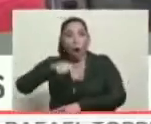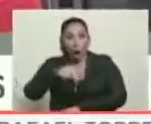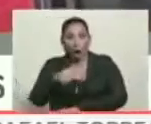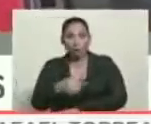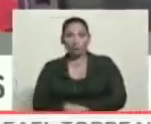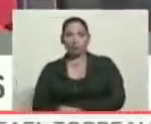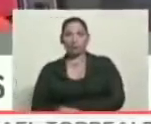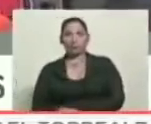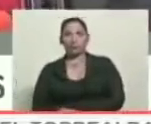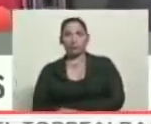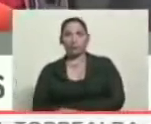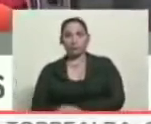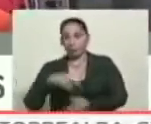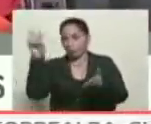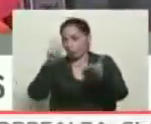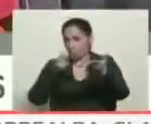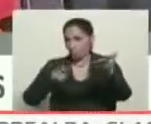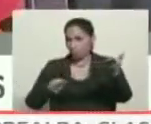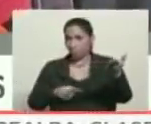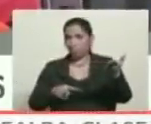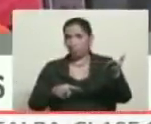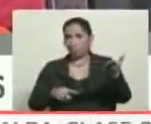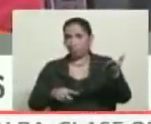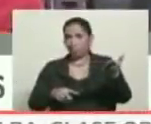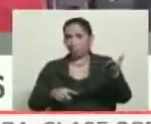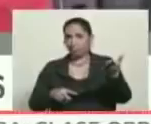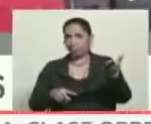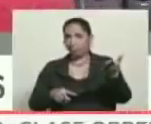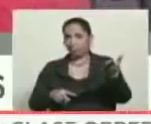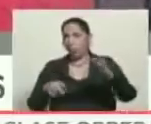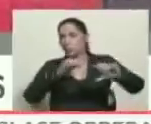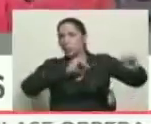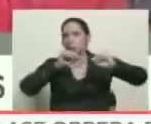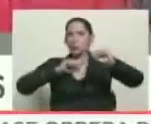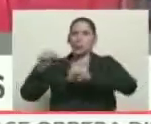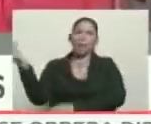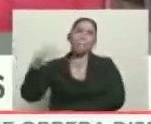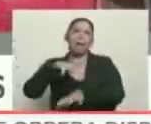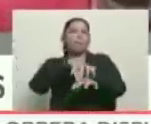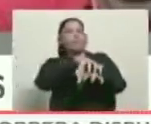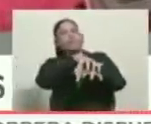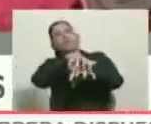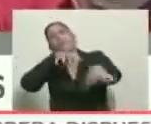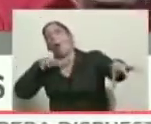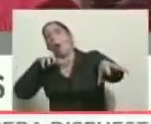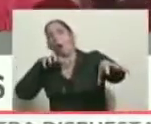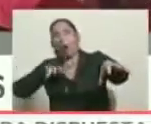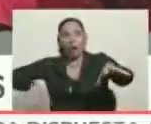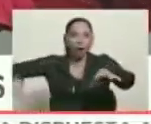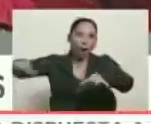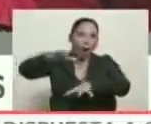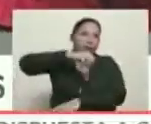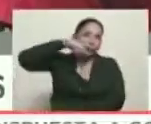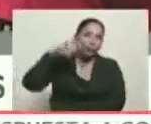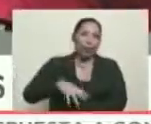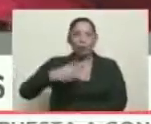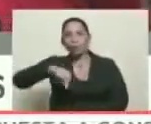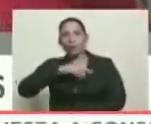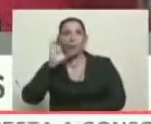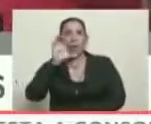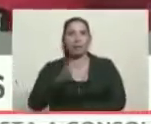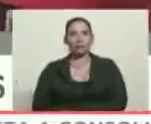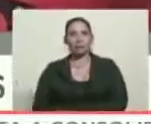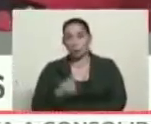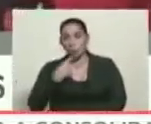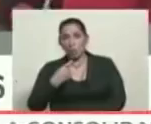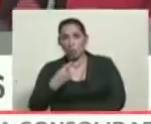Hoy, lean lo de hace una semana. La movilización más gigantesca en toda la historia de nuestro país. Lo dijo hace una